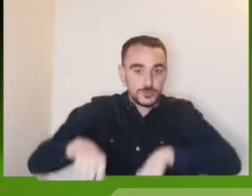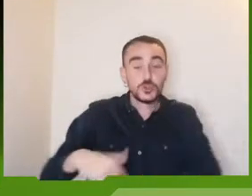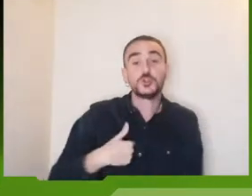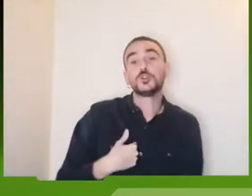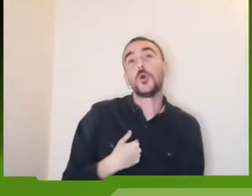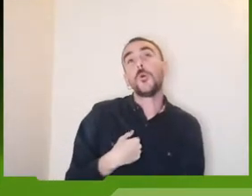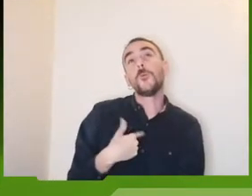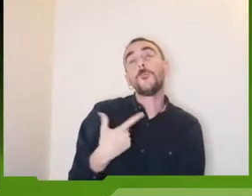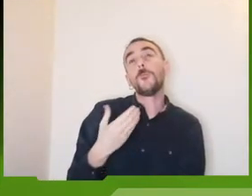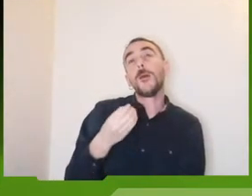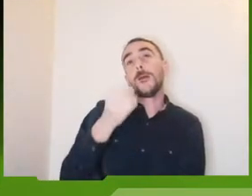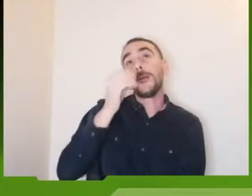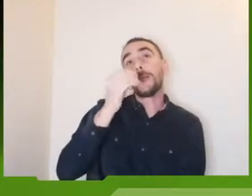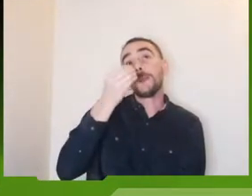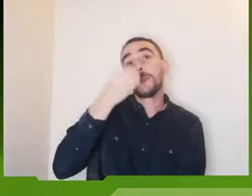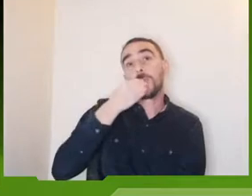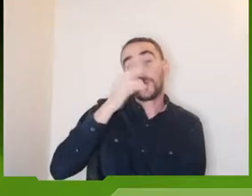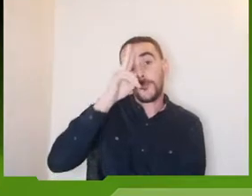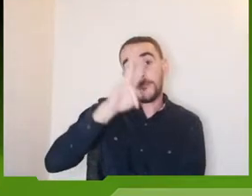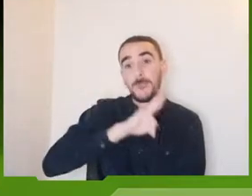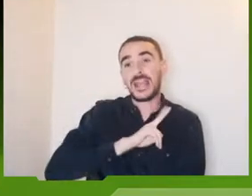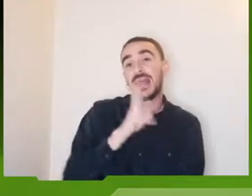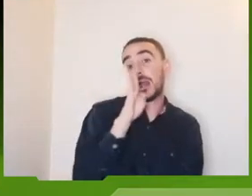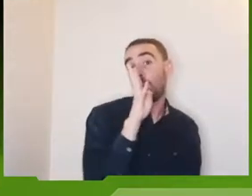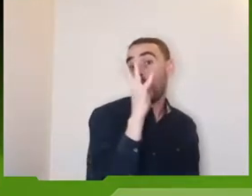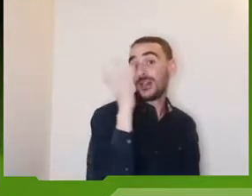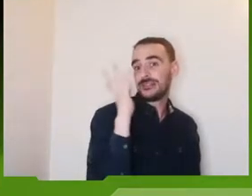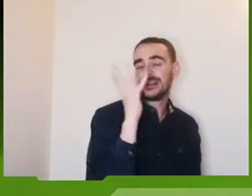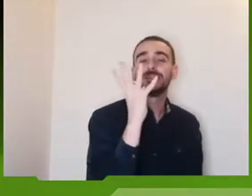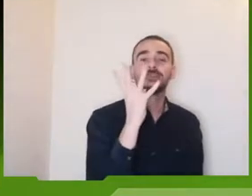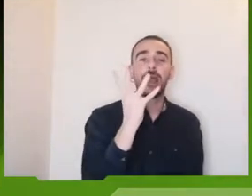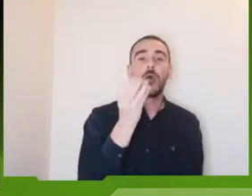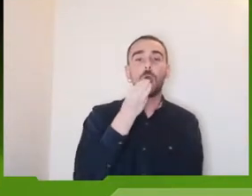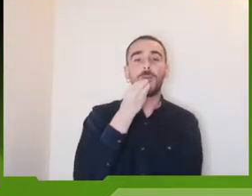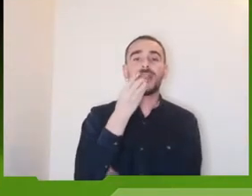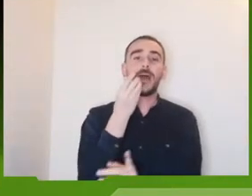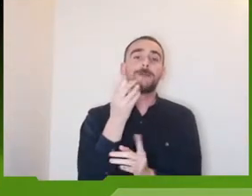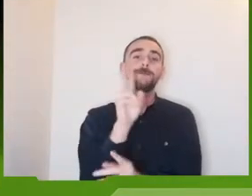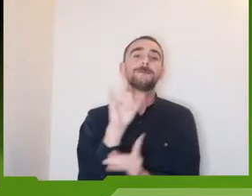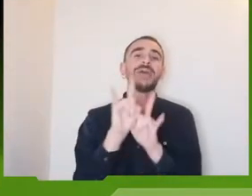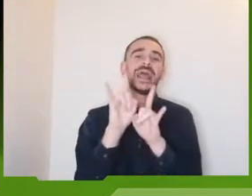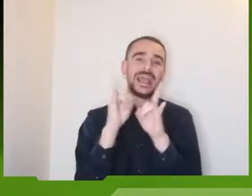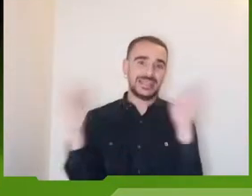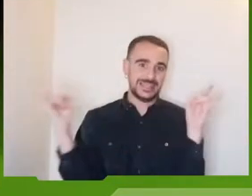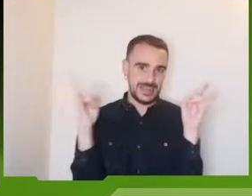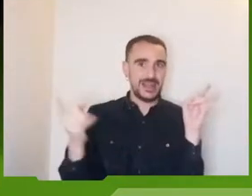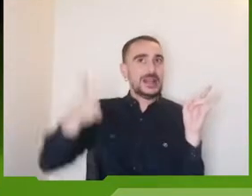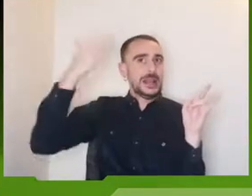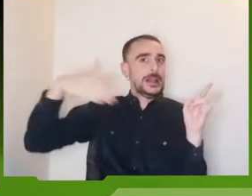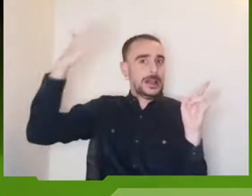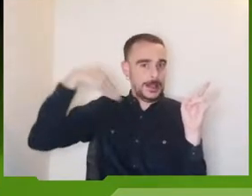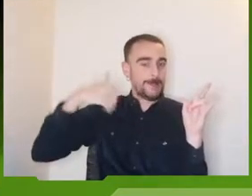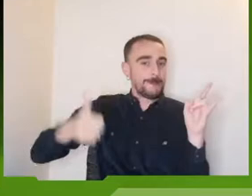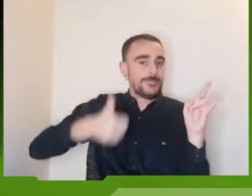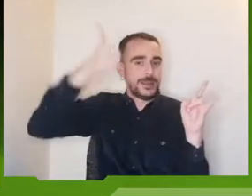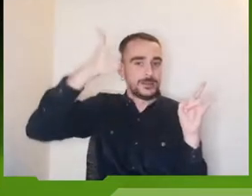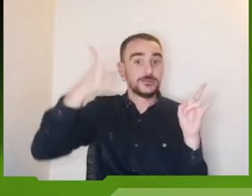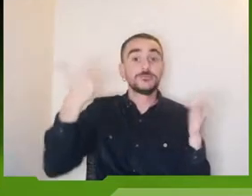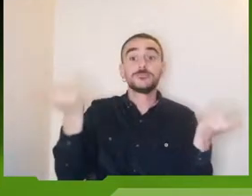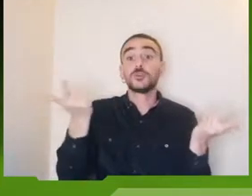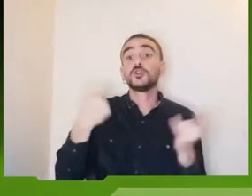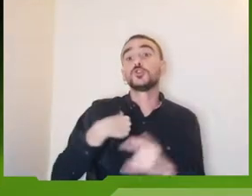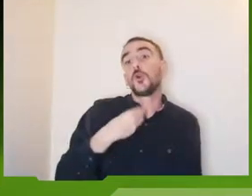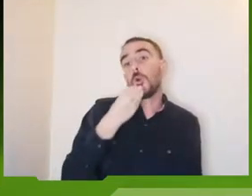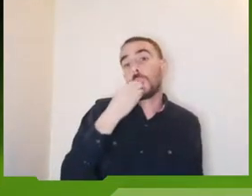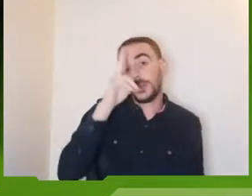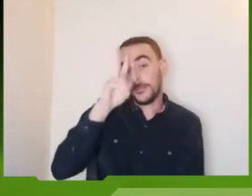o menos, vegetariana hace muchos más, y evidentemente soy vegana por los animales, para los animales, ¿no?